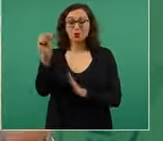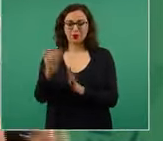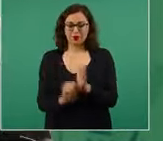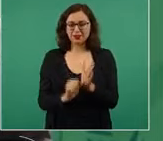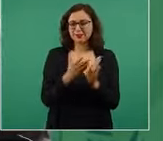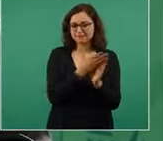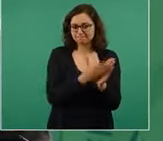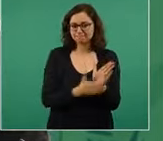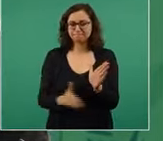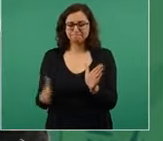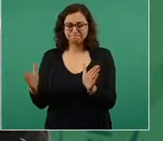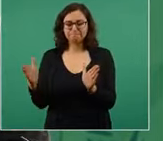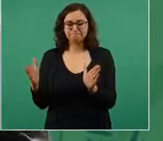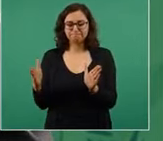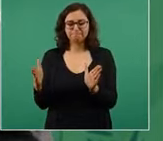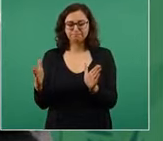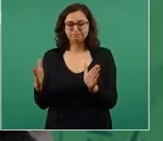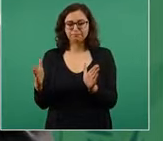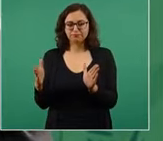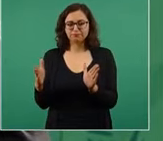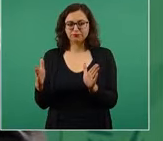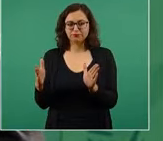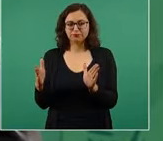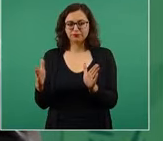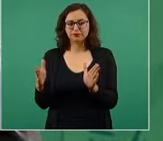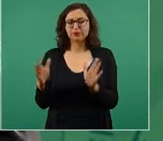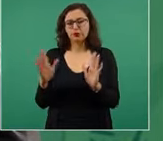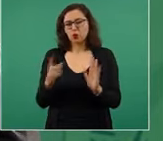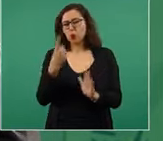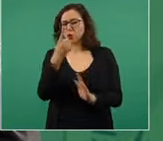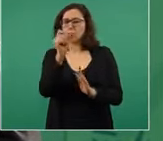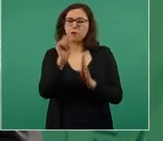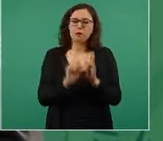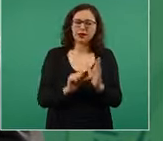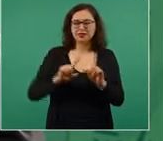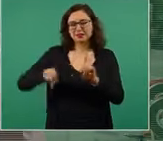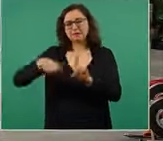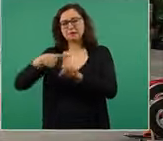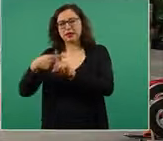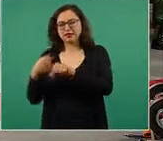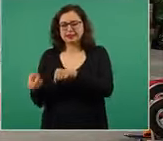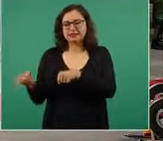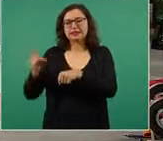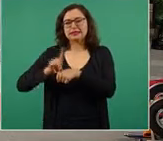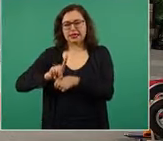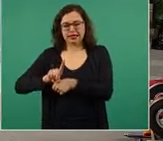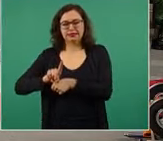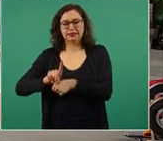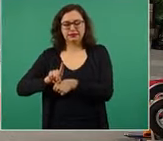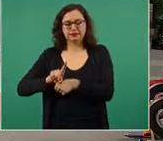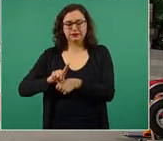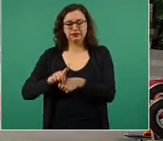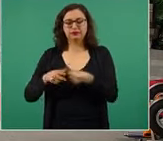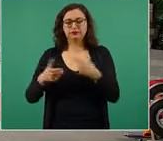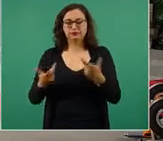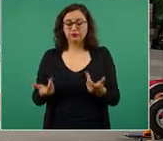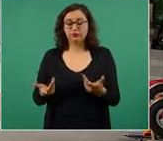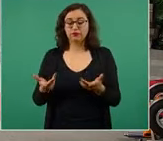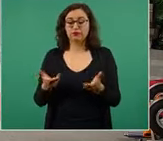promedio y a lo mejor unos días más para que